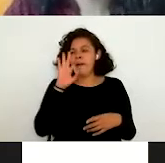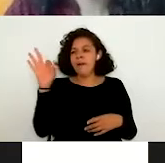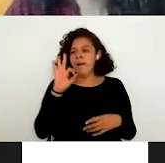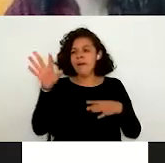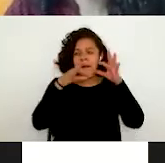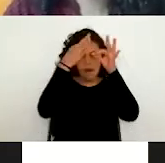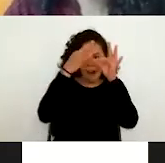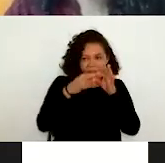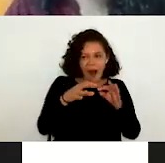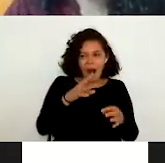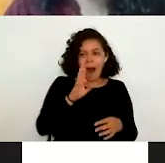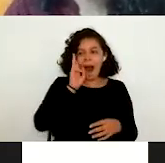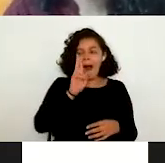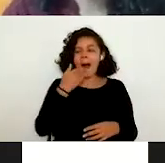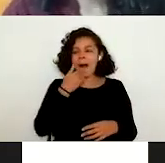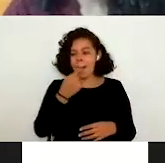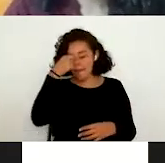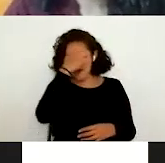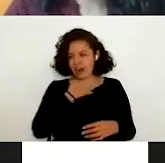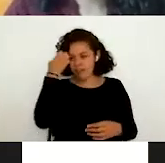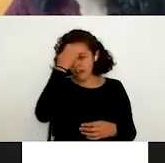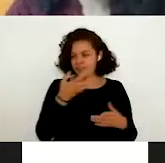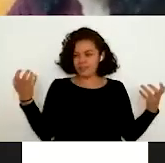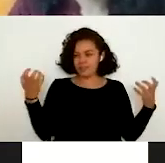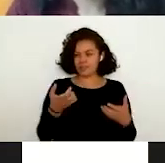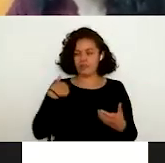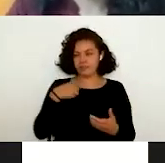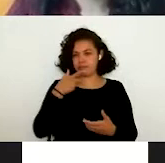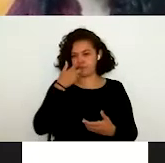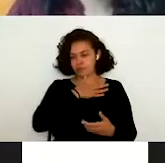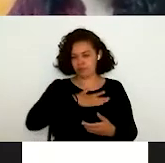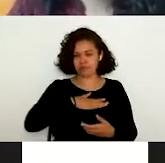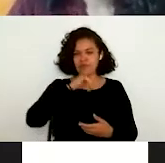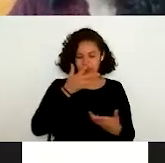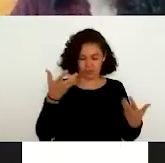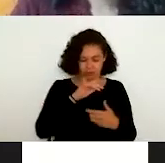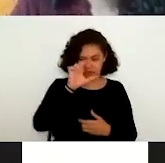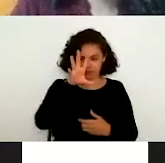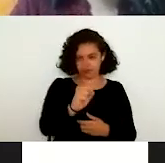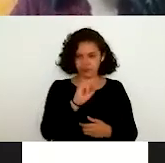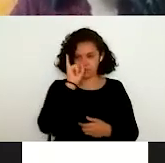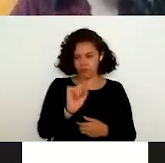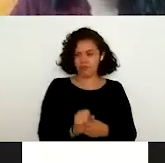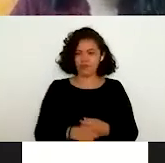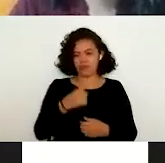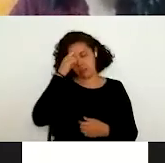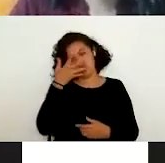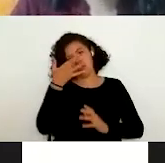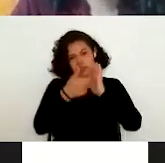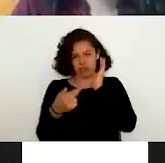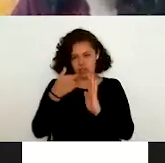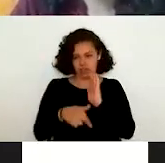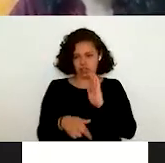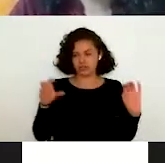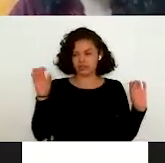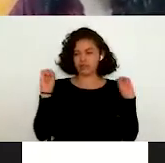para ver que cuando haga mi evaluación pueda yo justificar que sí se logró, ¿no? Que hice 5 talleres, o tal vez voy a decir,